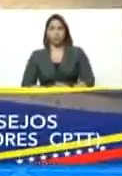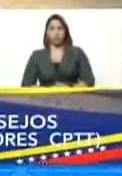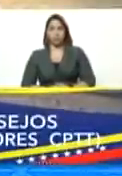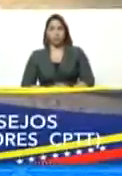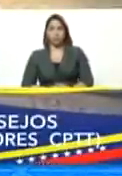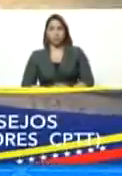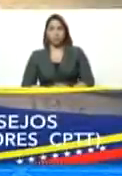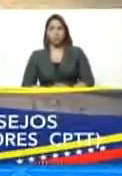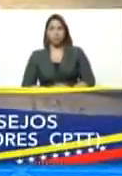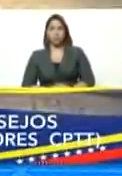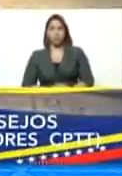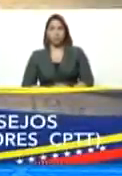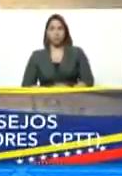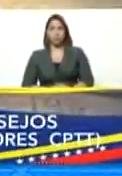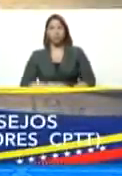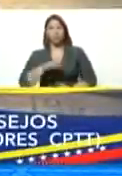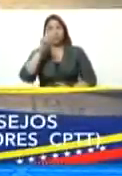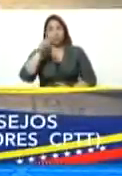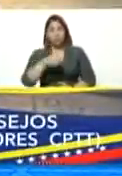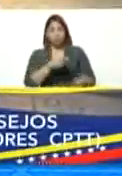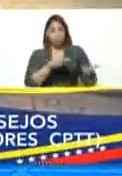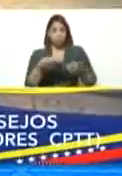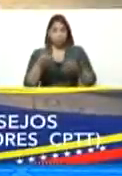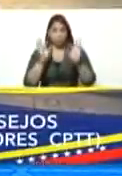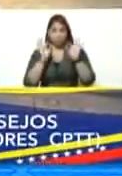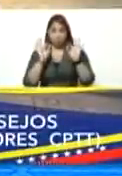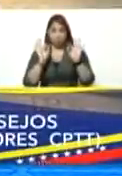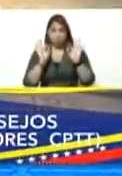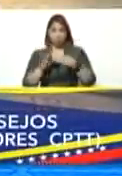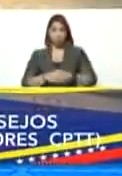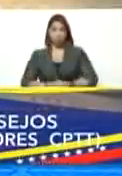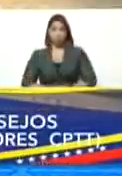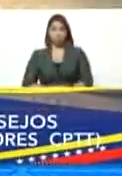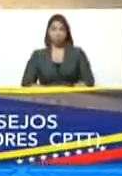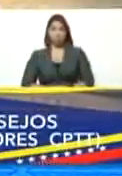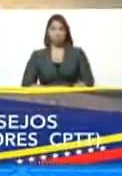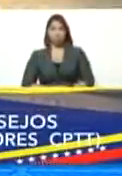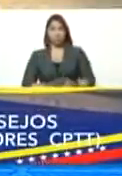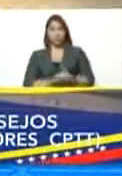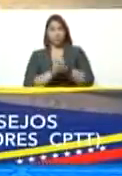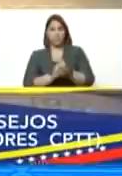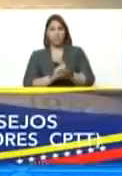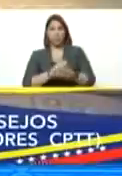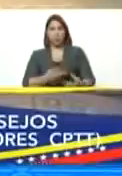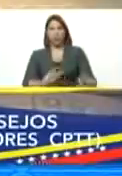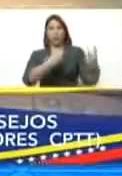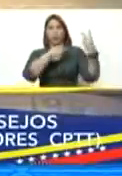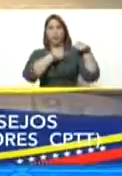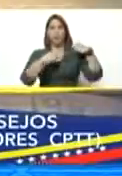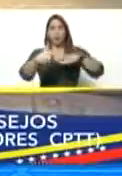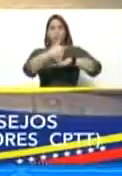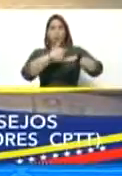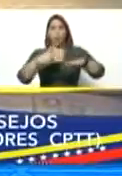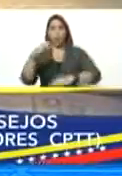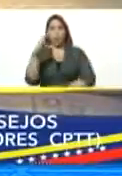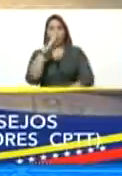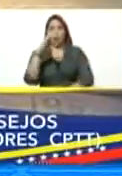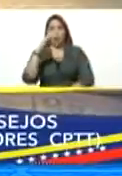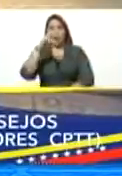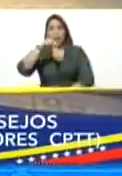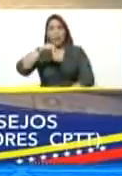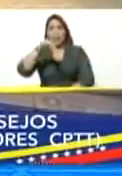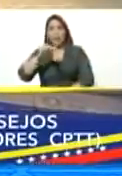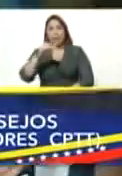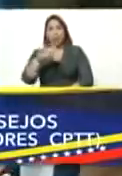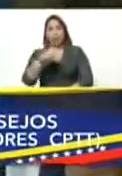José Gregorio. También invitado especial, el flamante jefe de gobierno de Caracas, Nahum